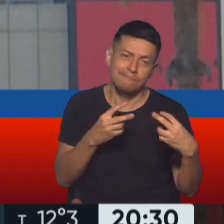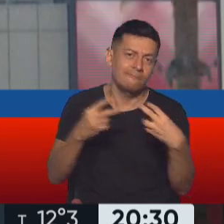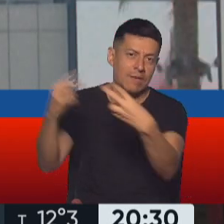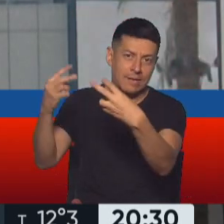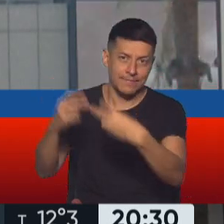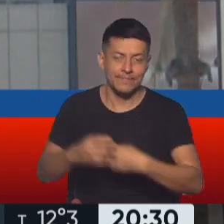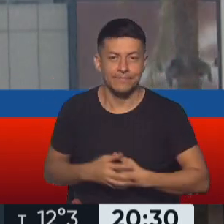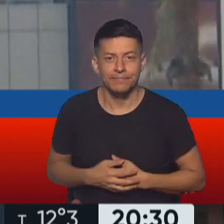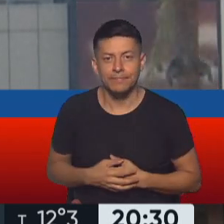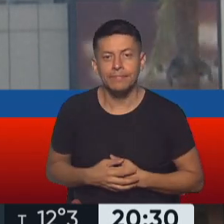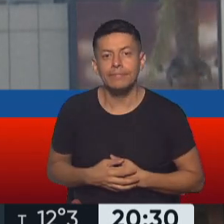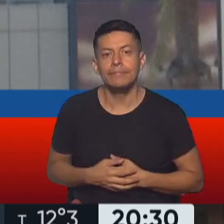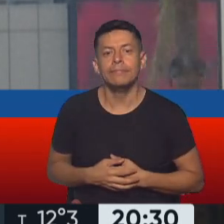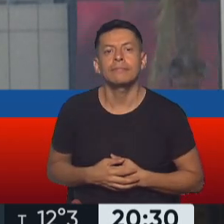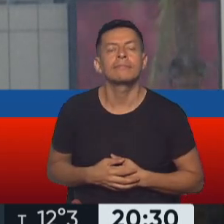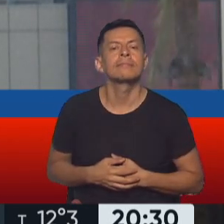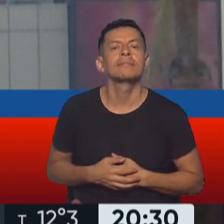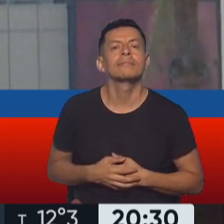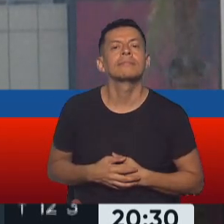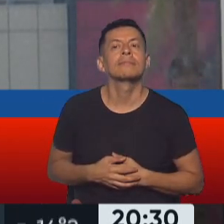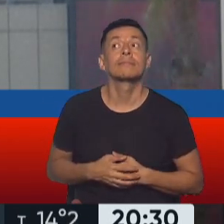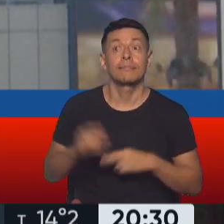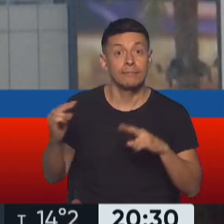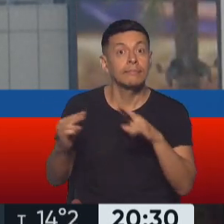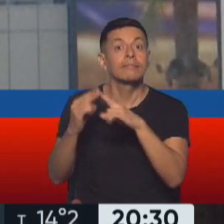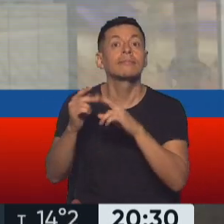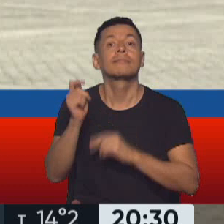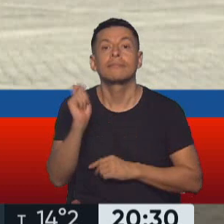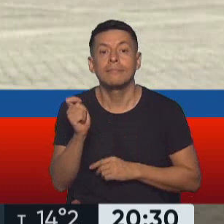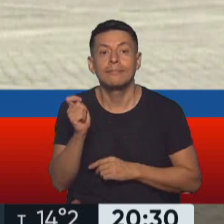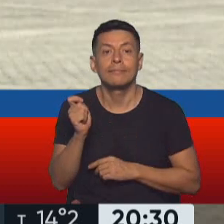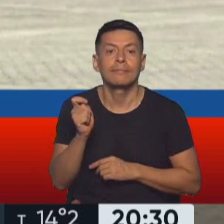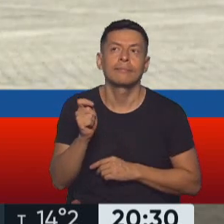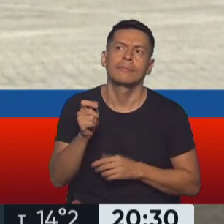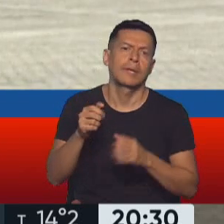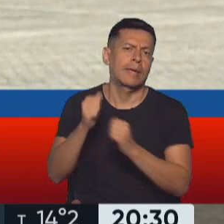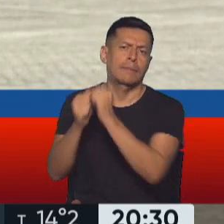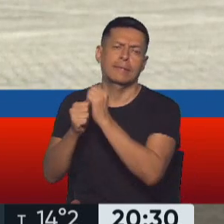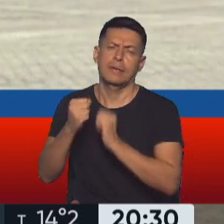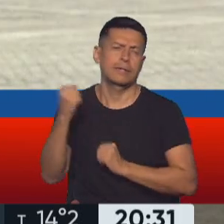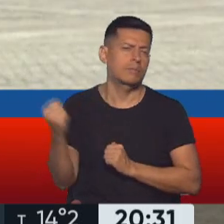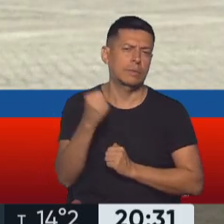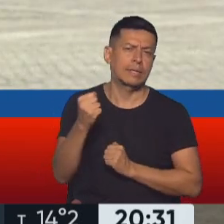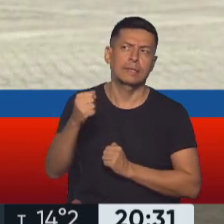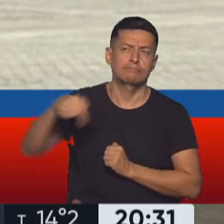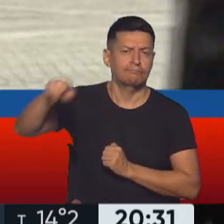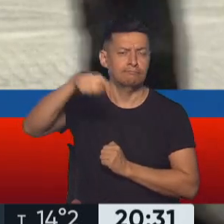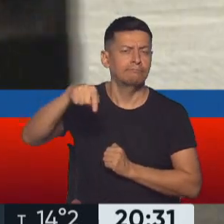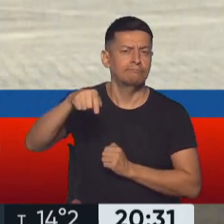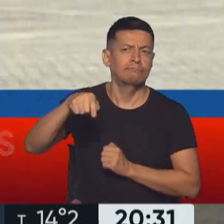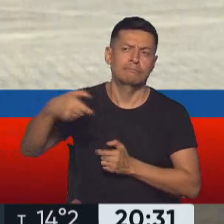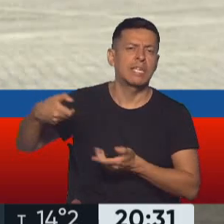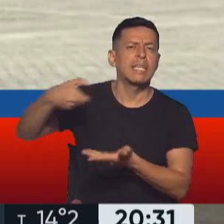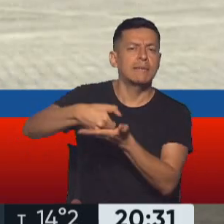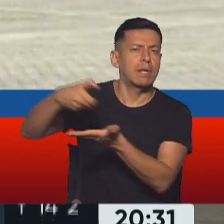de esta misión se reunirá con las más importantes firmas y fondos de